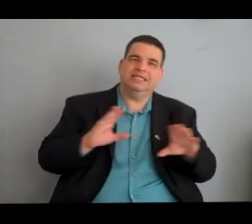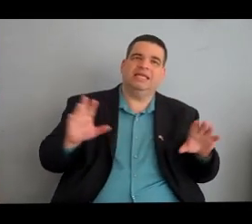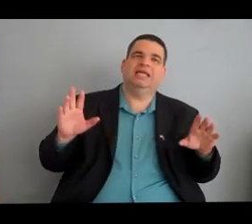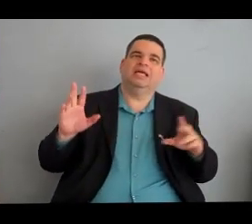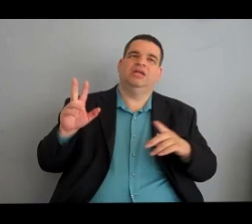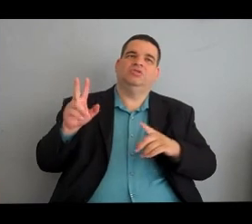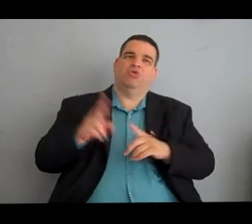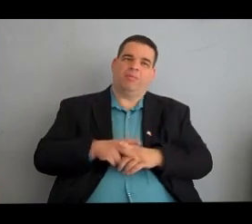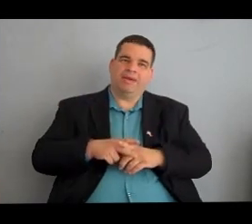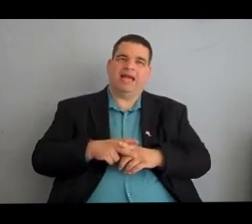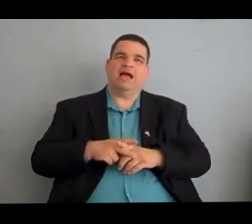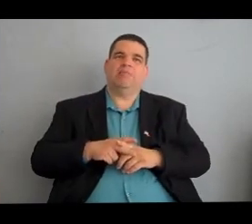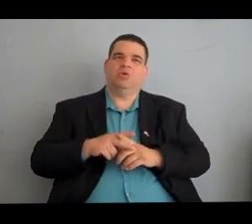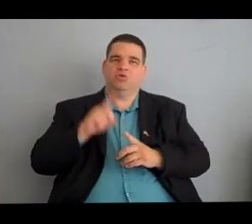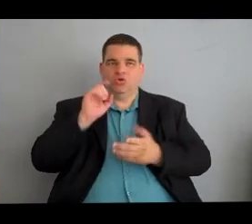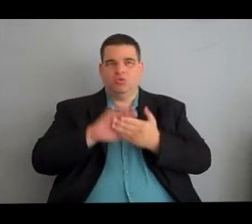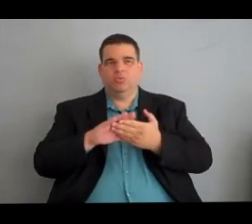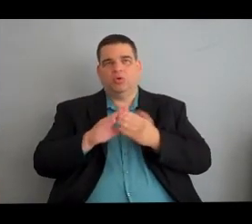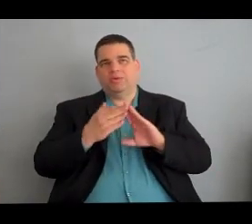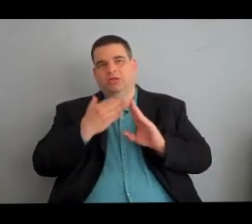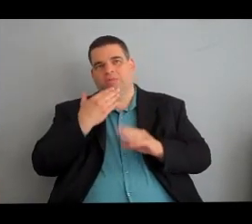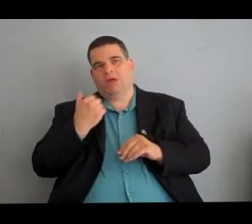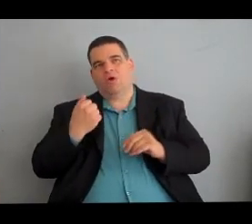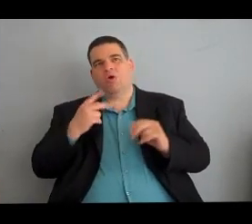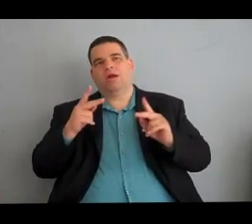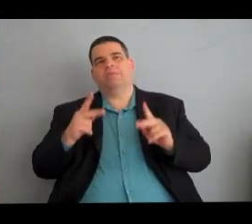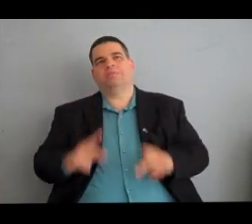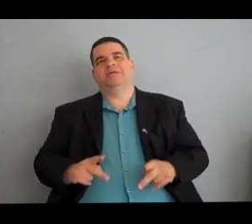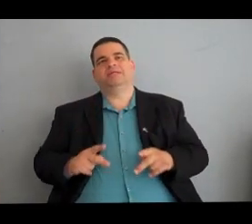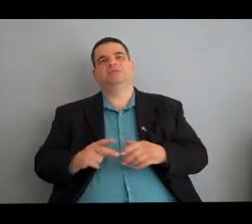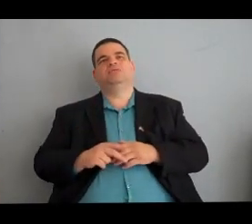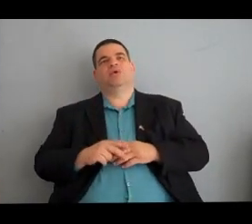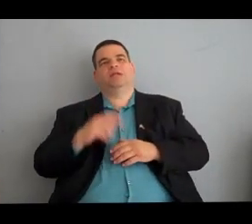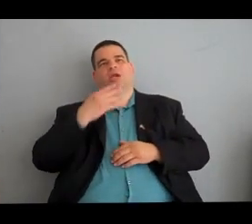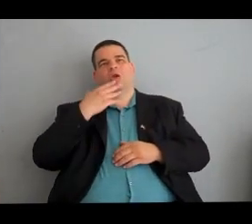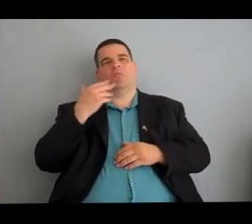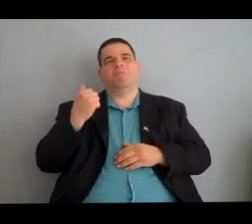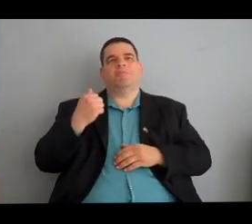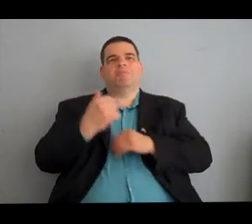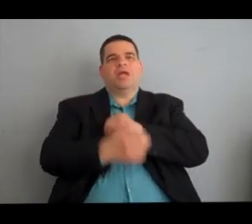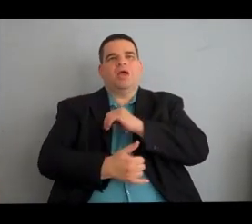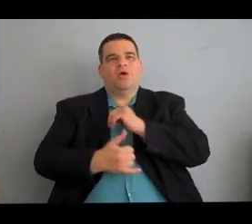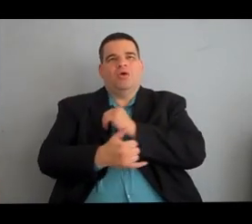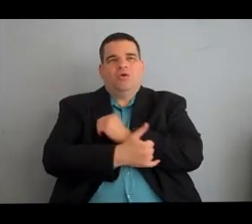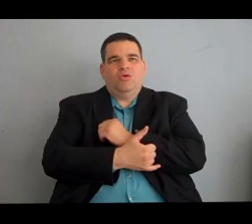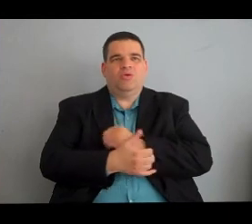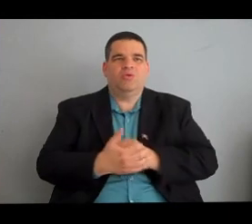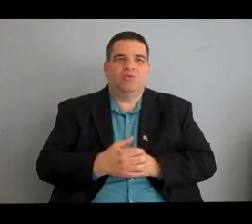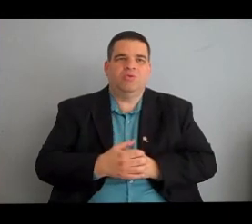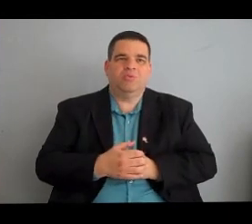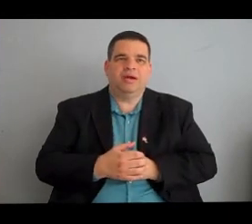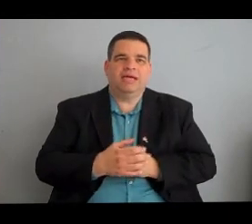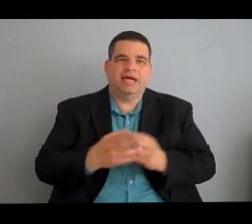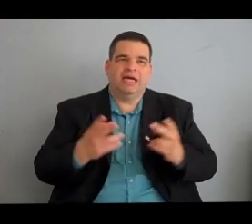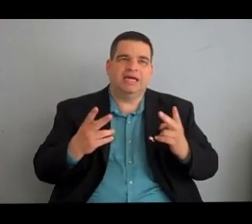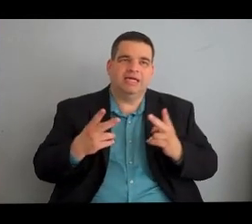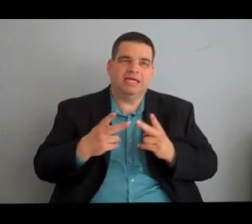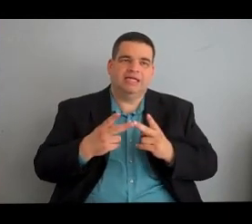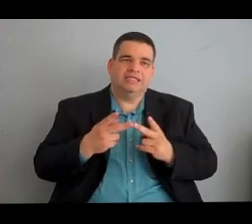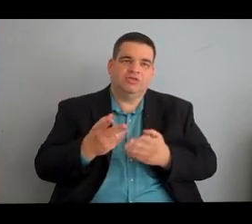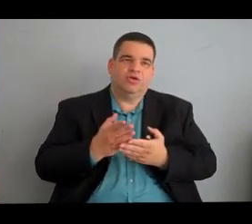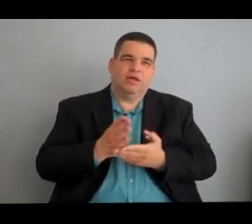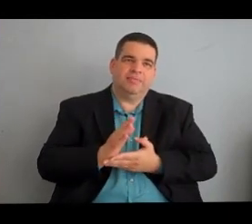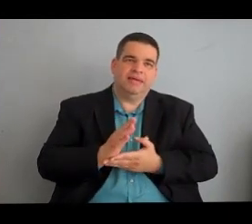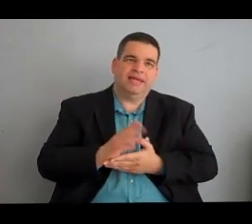humanos y tener un mejor país y llevar nuestra música al sitio al que se merece. Uh-huh. Y esa es una de las fórmulas. ¿Y qué nos